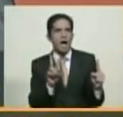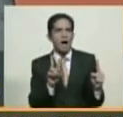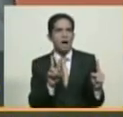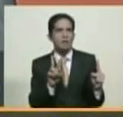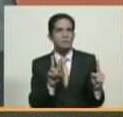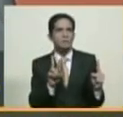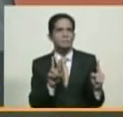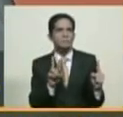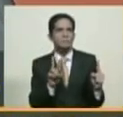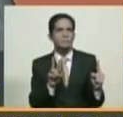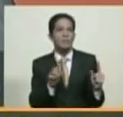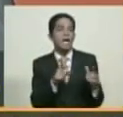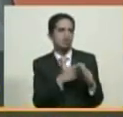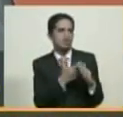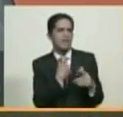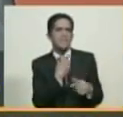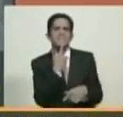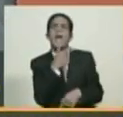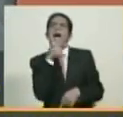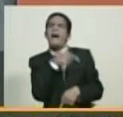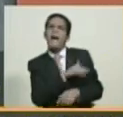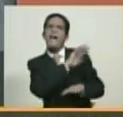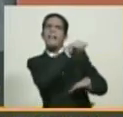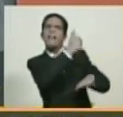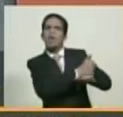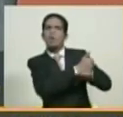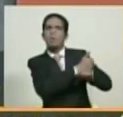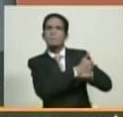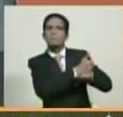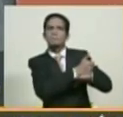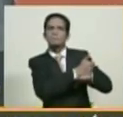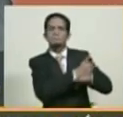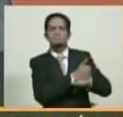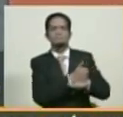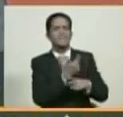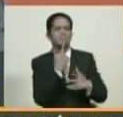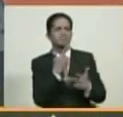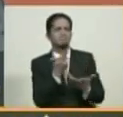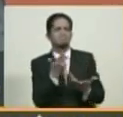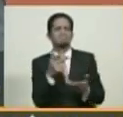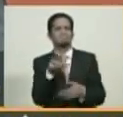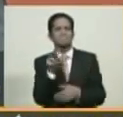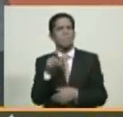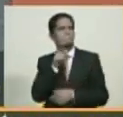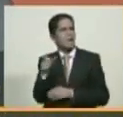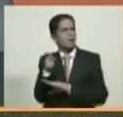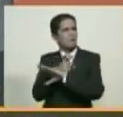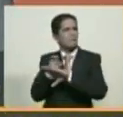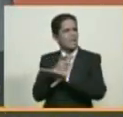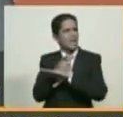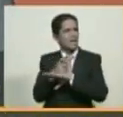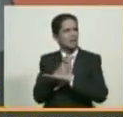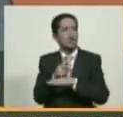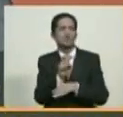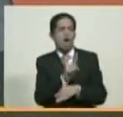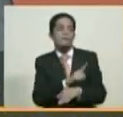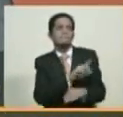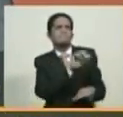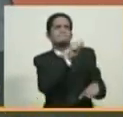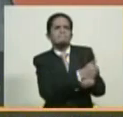entonces lo responsabilice. No son los malos gobiernos, no son las ausencias de políticas sociales, son los